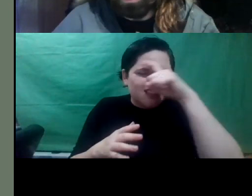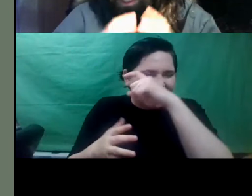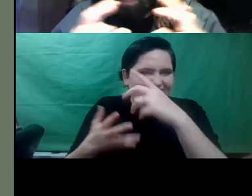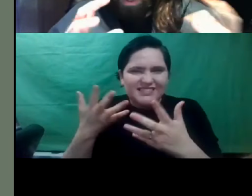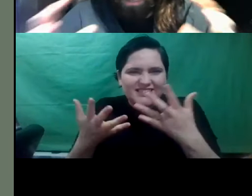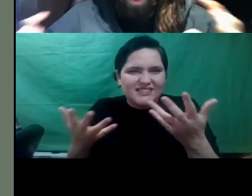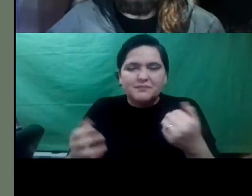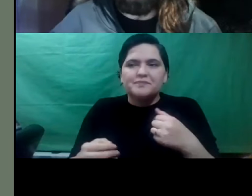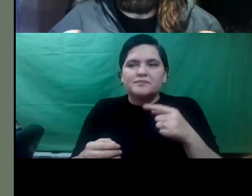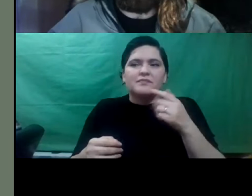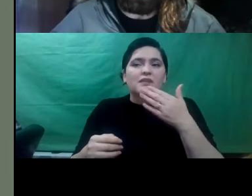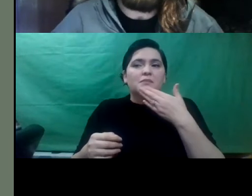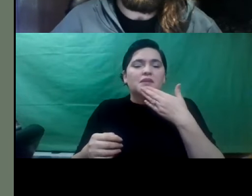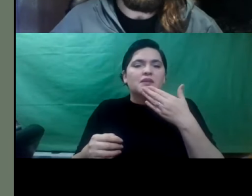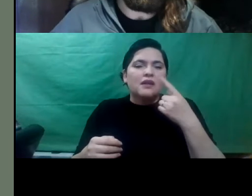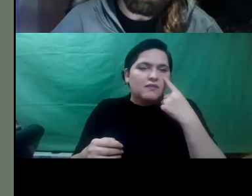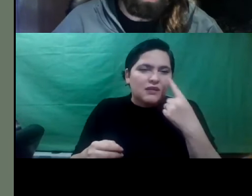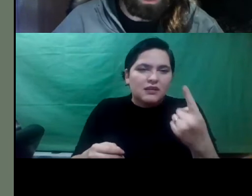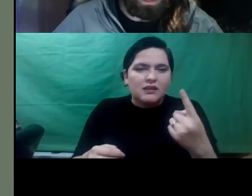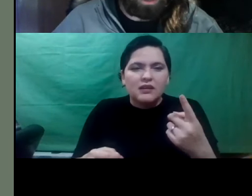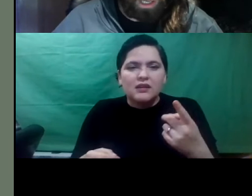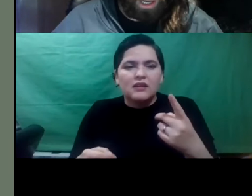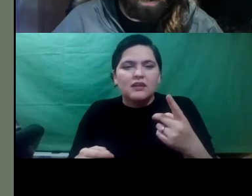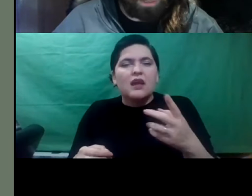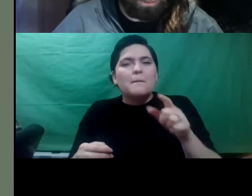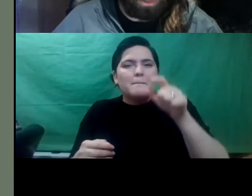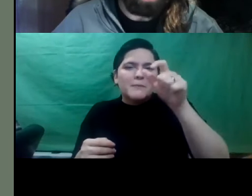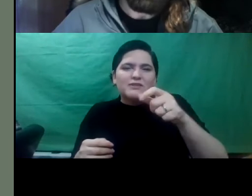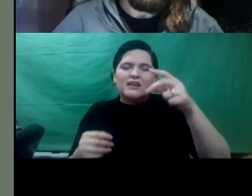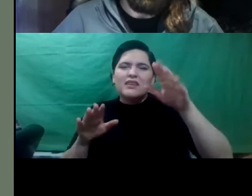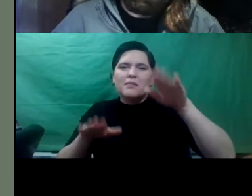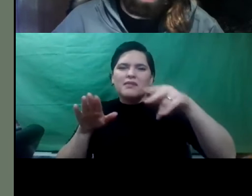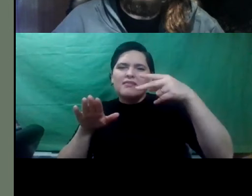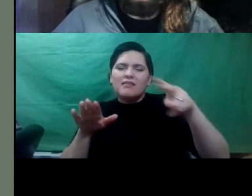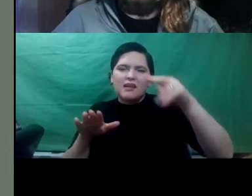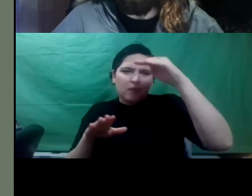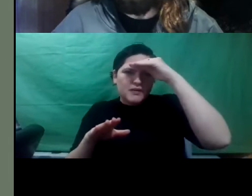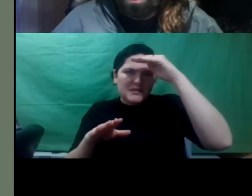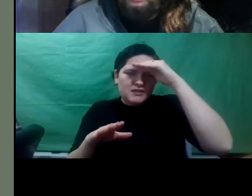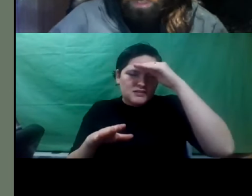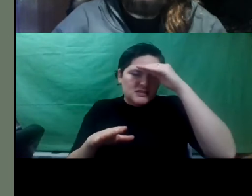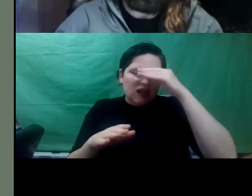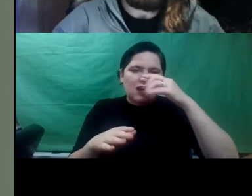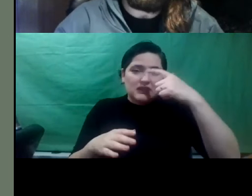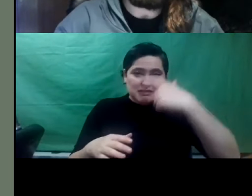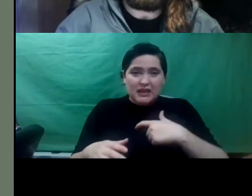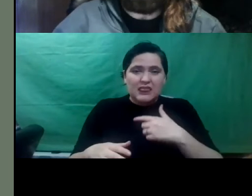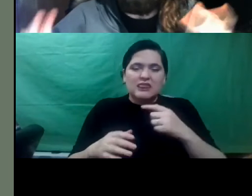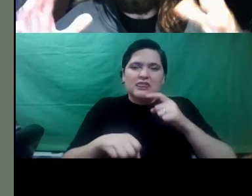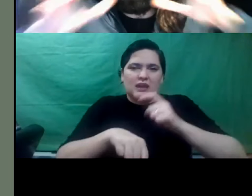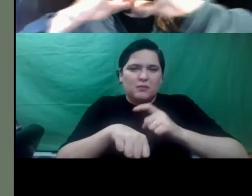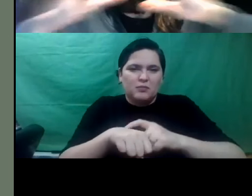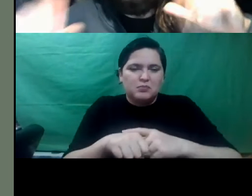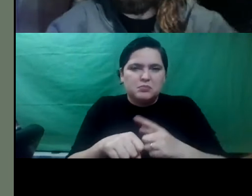una especie de modulación ambigua en las dimensiones de la experiencia asociada a espacio, el ser y el tiempo. Entonces, para resumir,